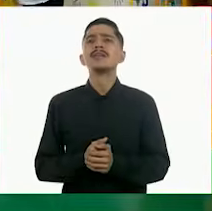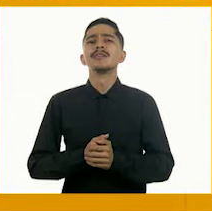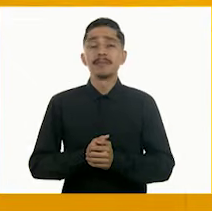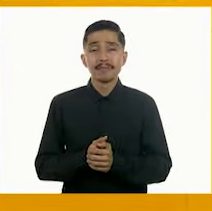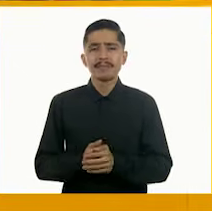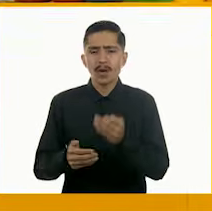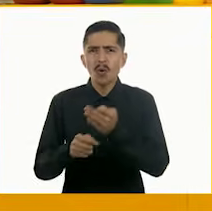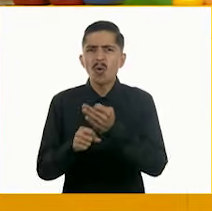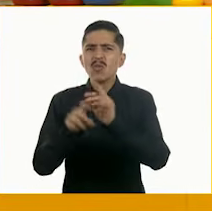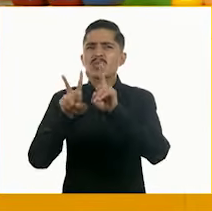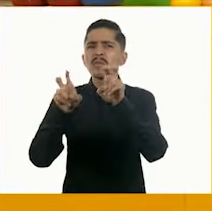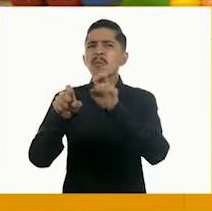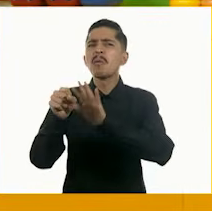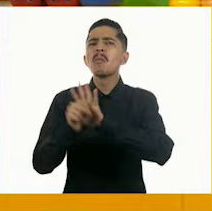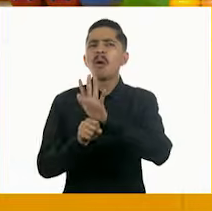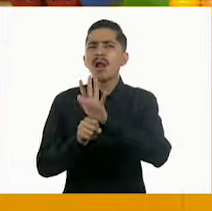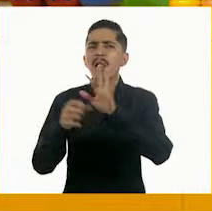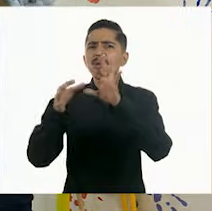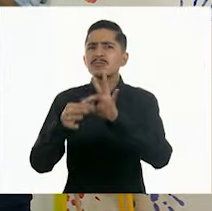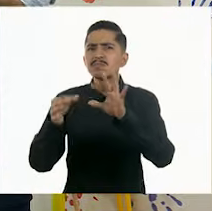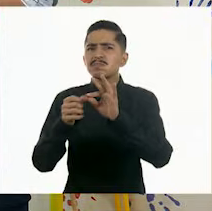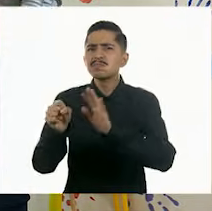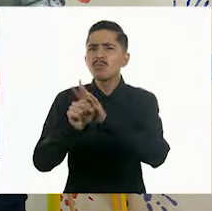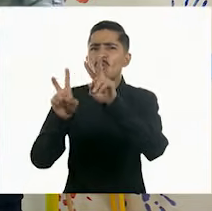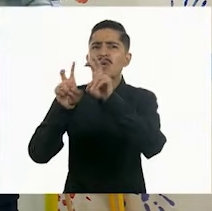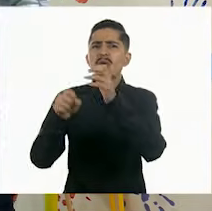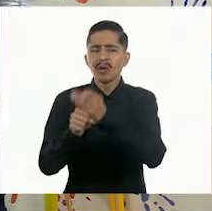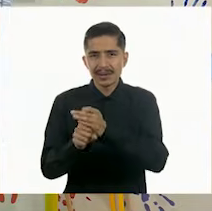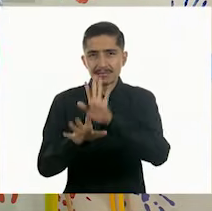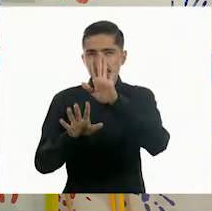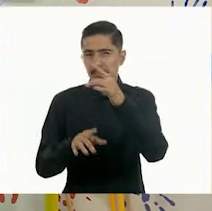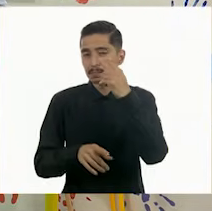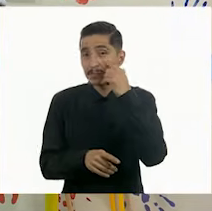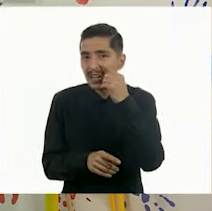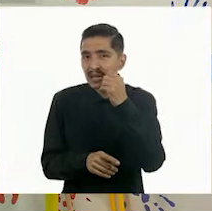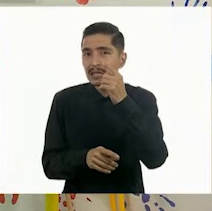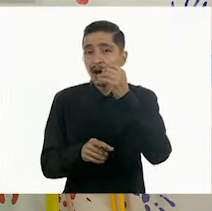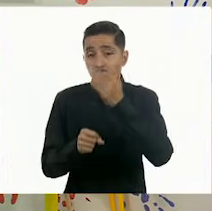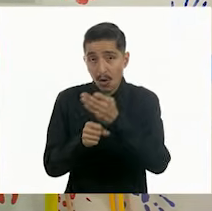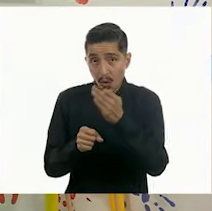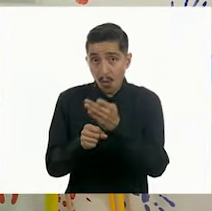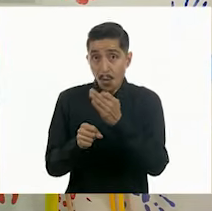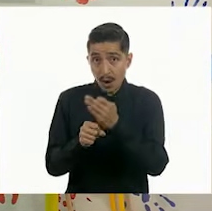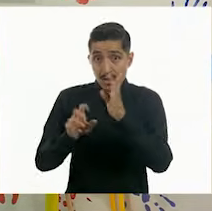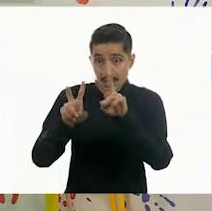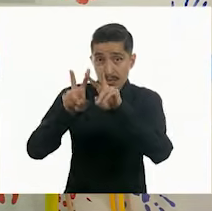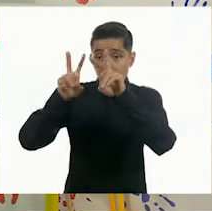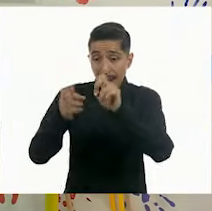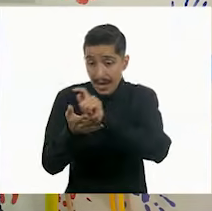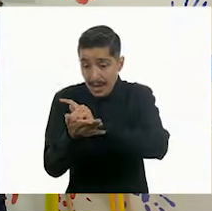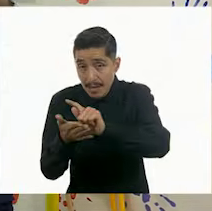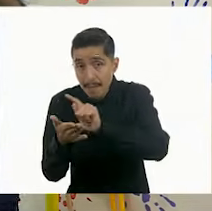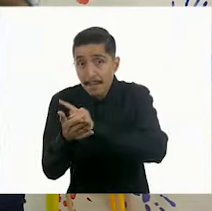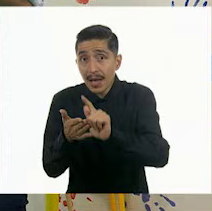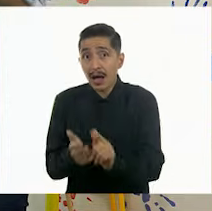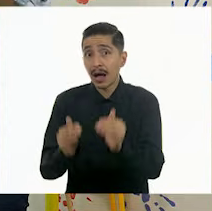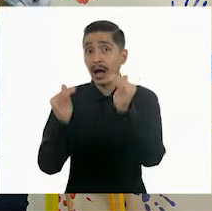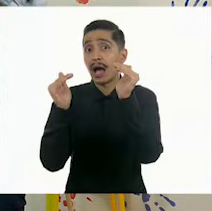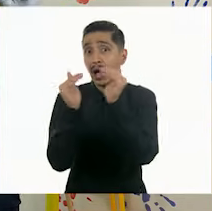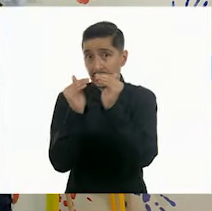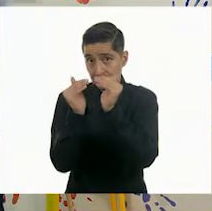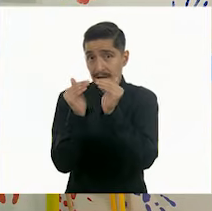vamos a hablar el día de hoy? Pues mira, el día de hoy vamos a revisar lo que es la limpieza en la casa y también la